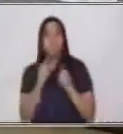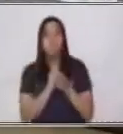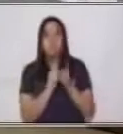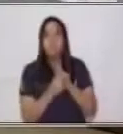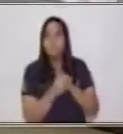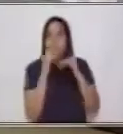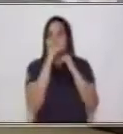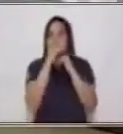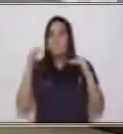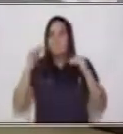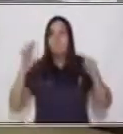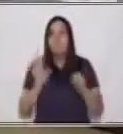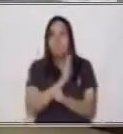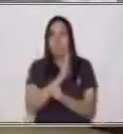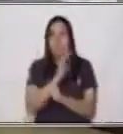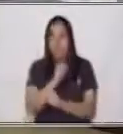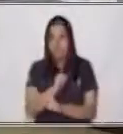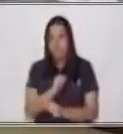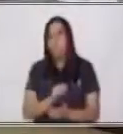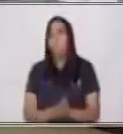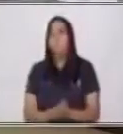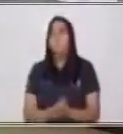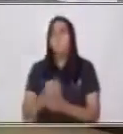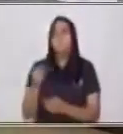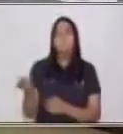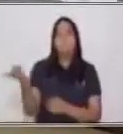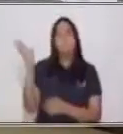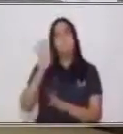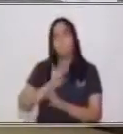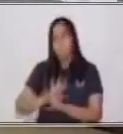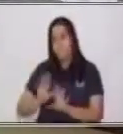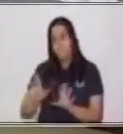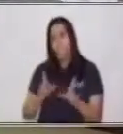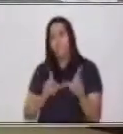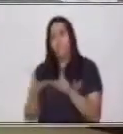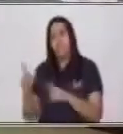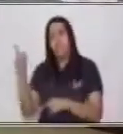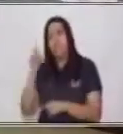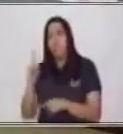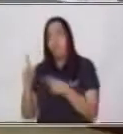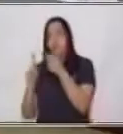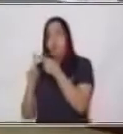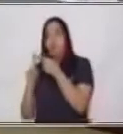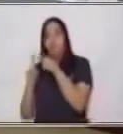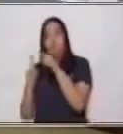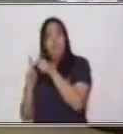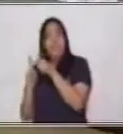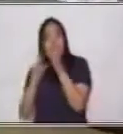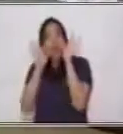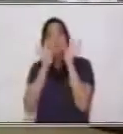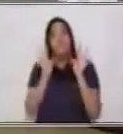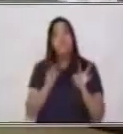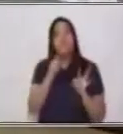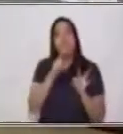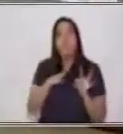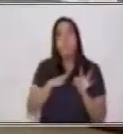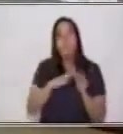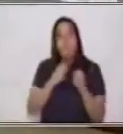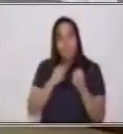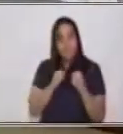renglones completos. Esa es la primera que vamos a utilizar acá. Tenemos matriz de coeficientes